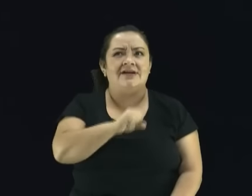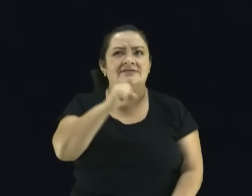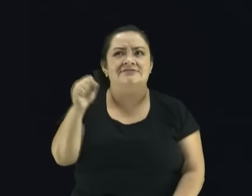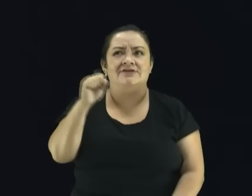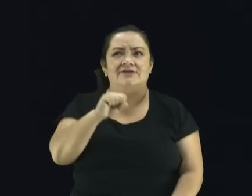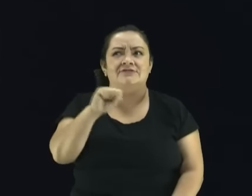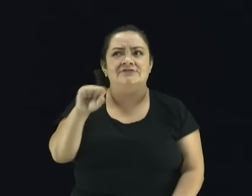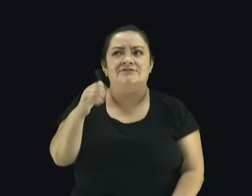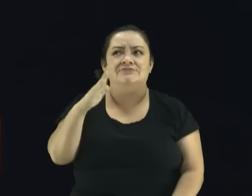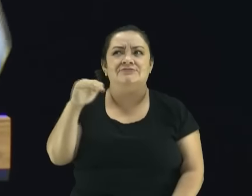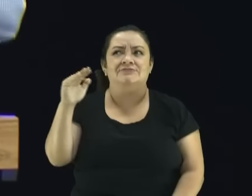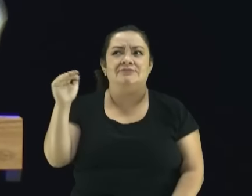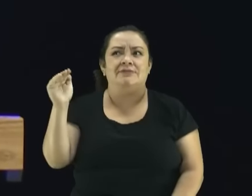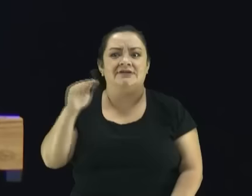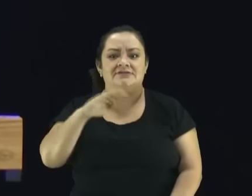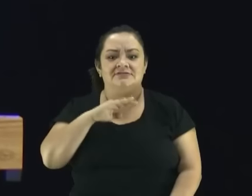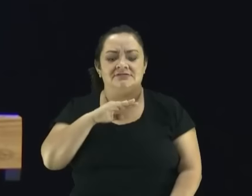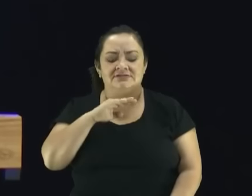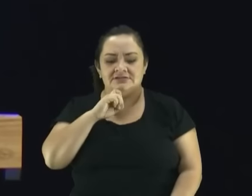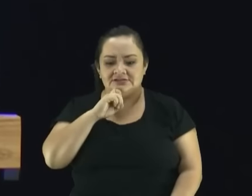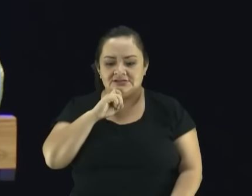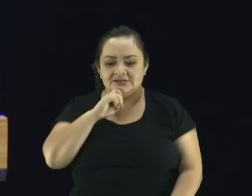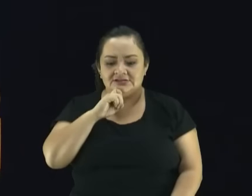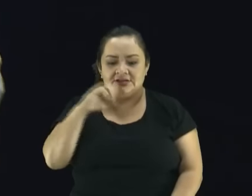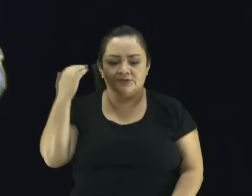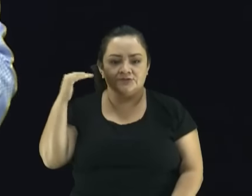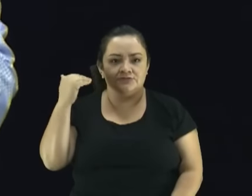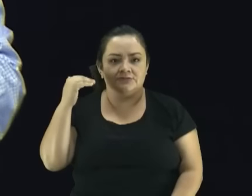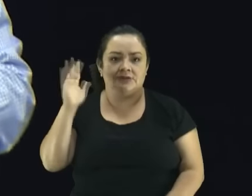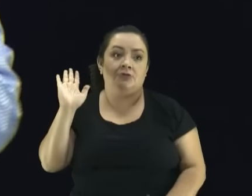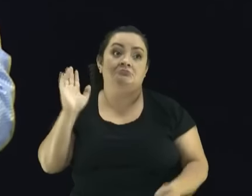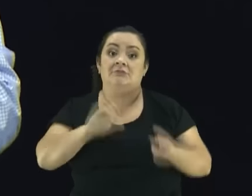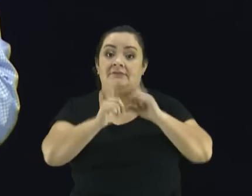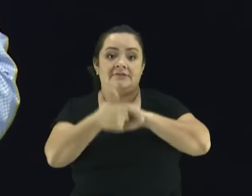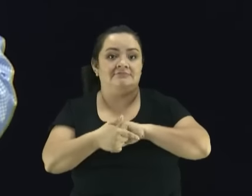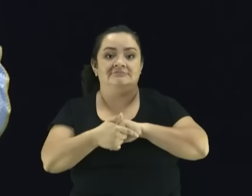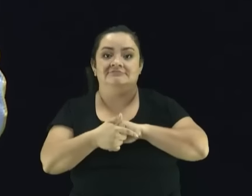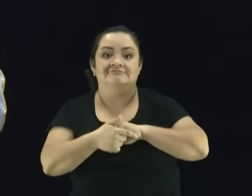confusión Ah que es una tradición pues